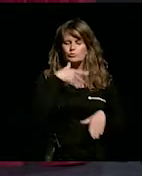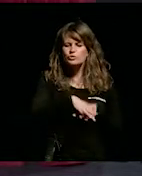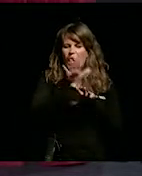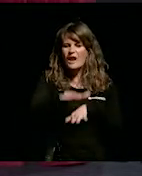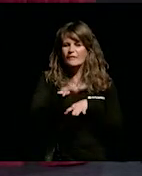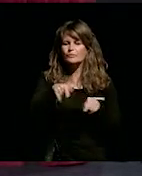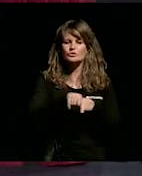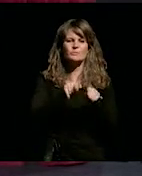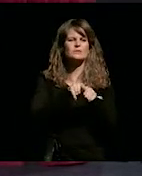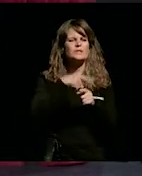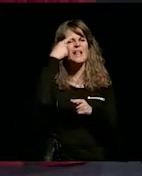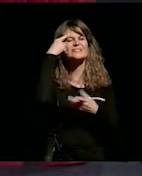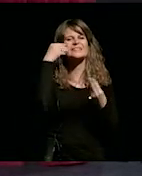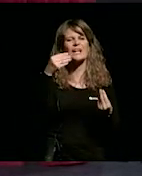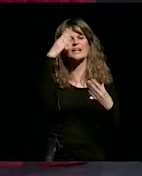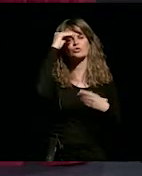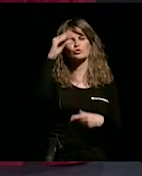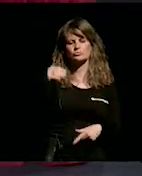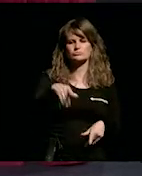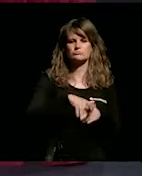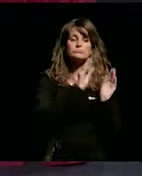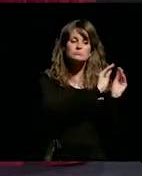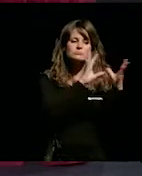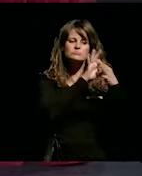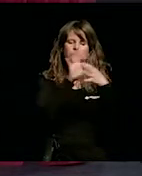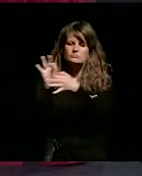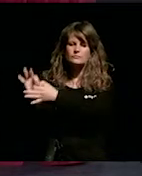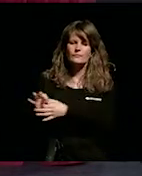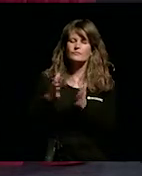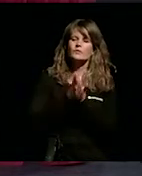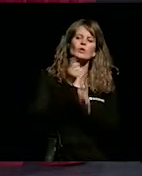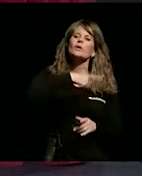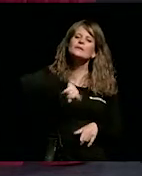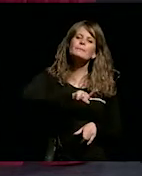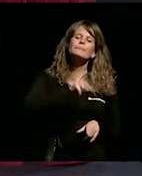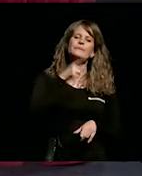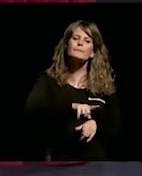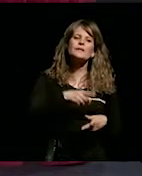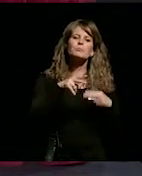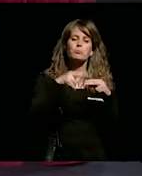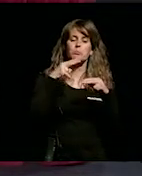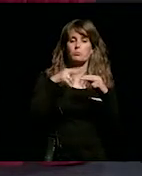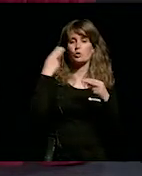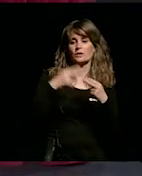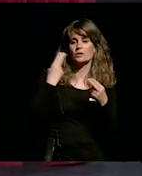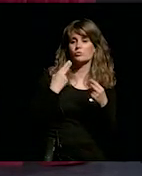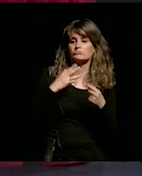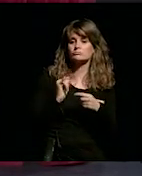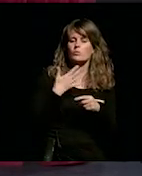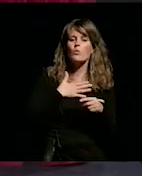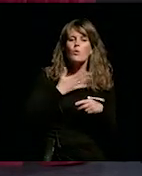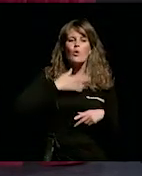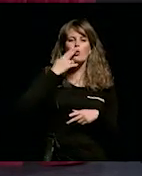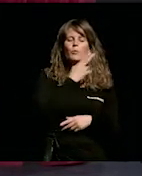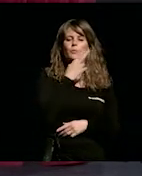talentos respectivos. También somos un sesgo político. Mostramos nuestro